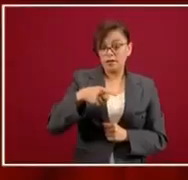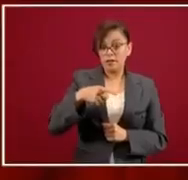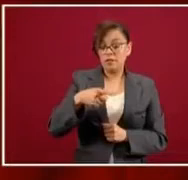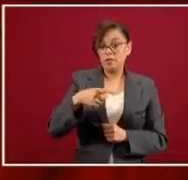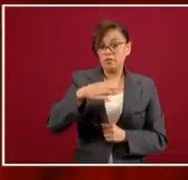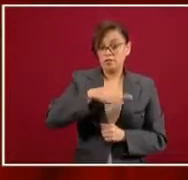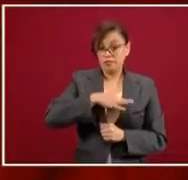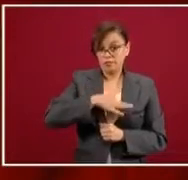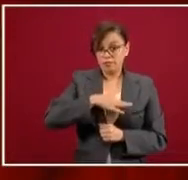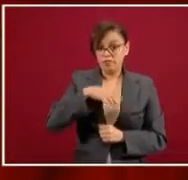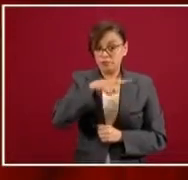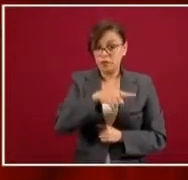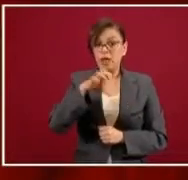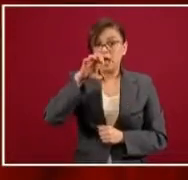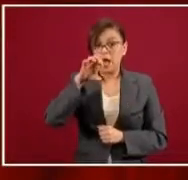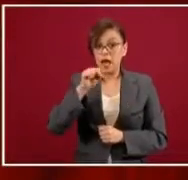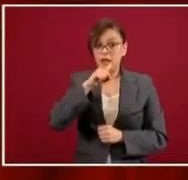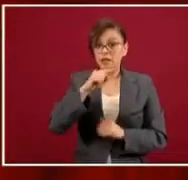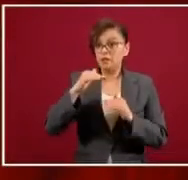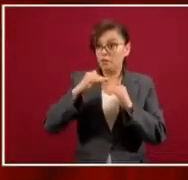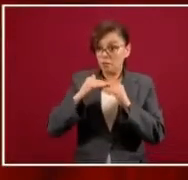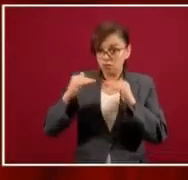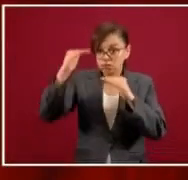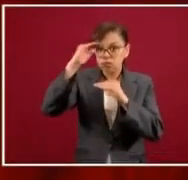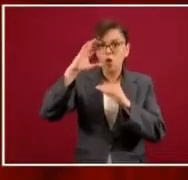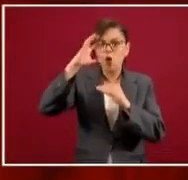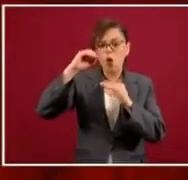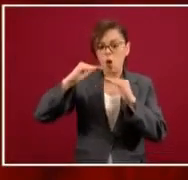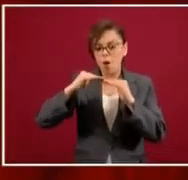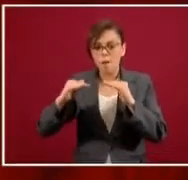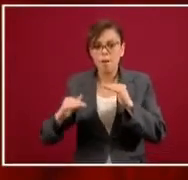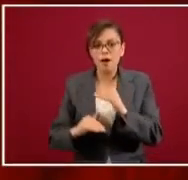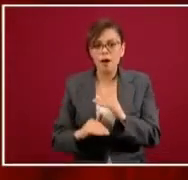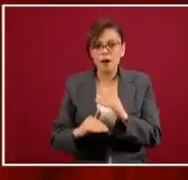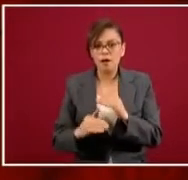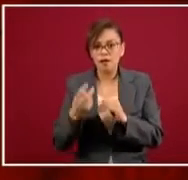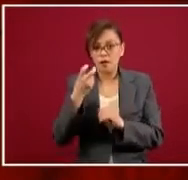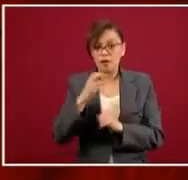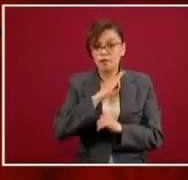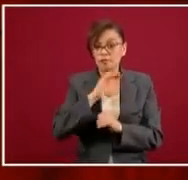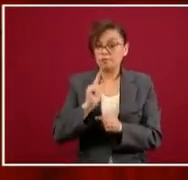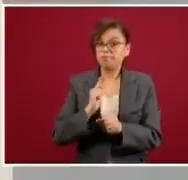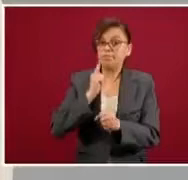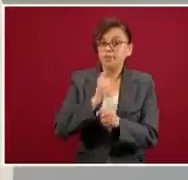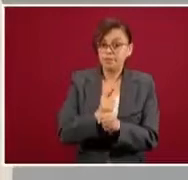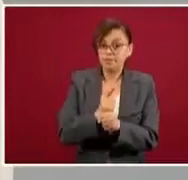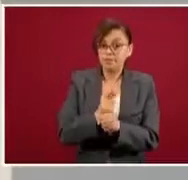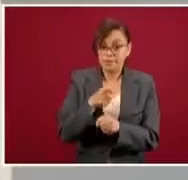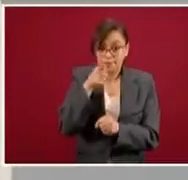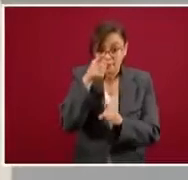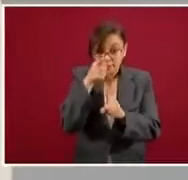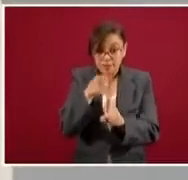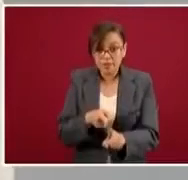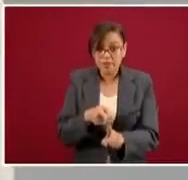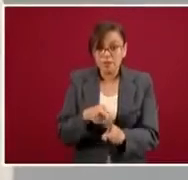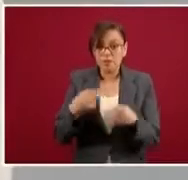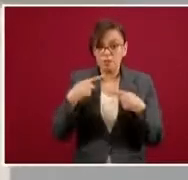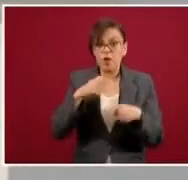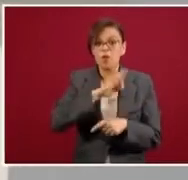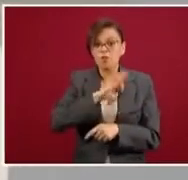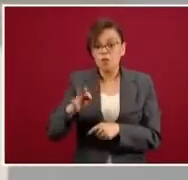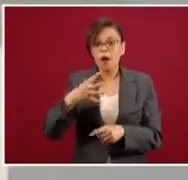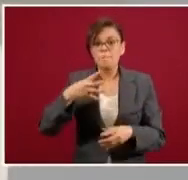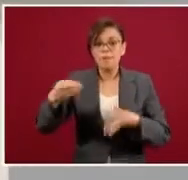baja. Esto es importante para el elemento de si la persona podría ser contagiante por